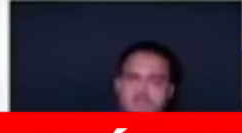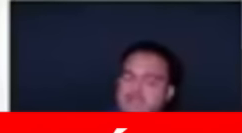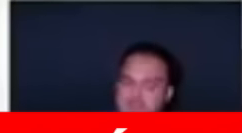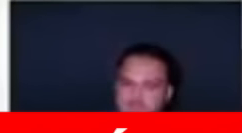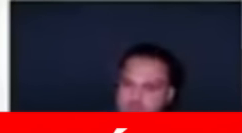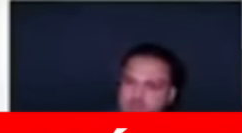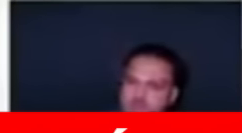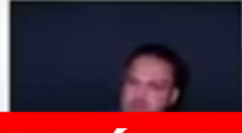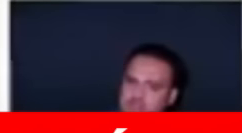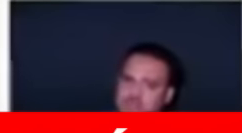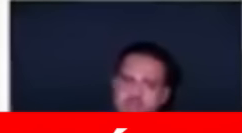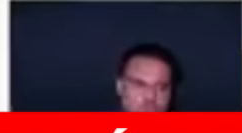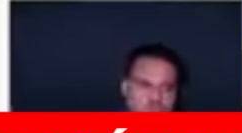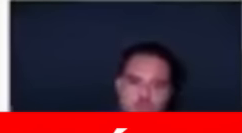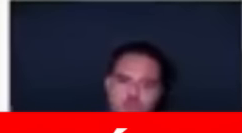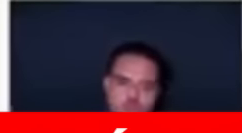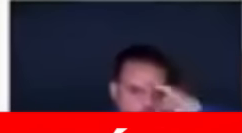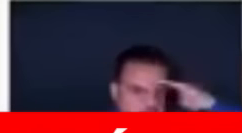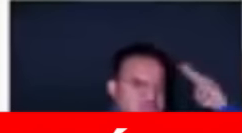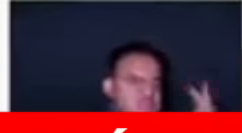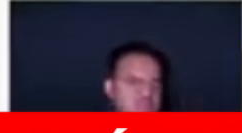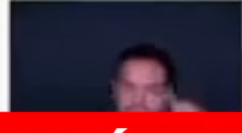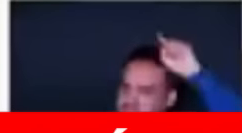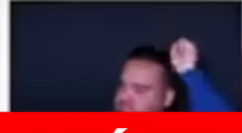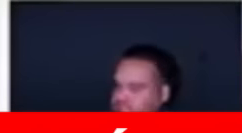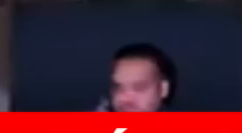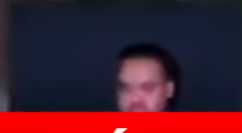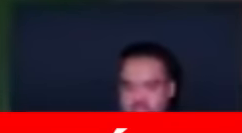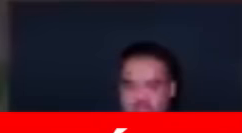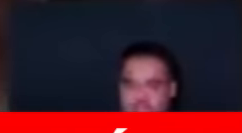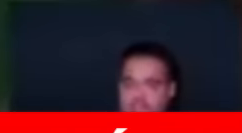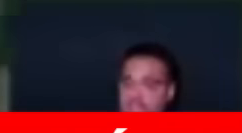detenerla entre todos los mexicanos antes de que sea tarde.